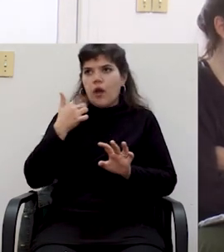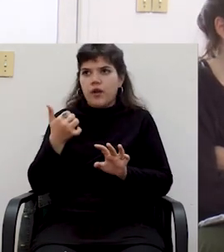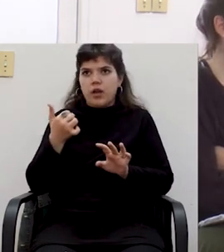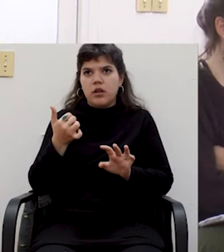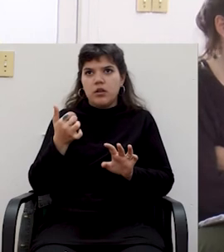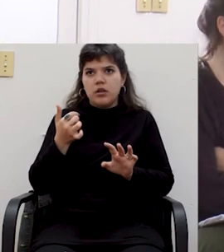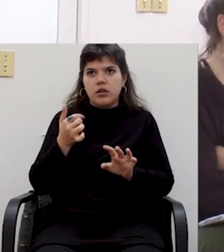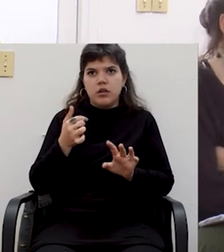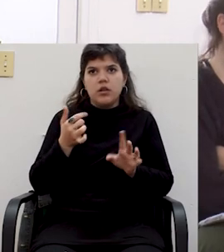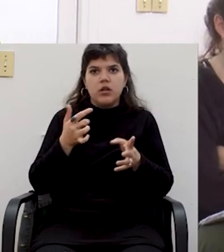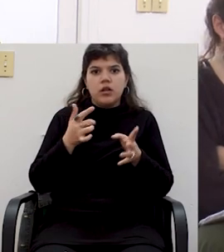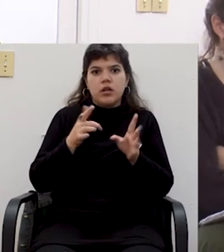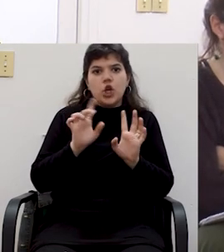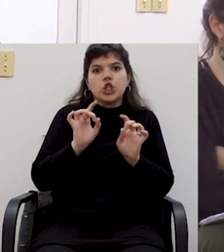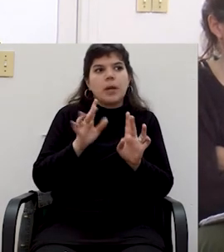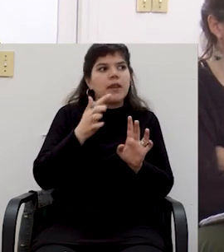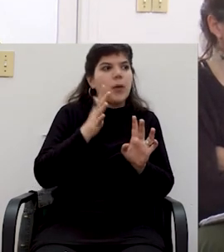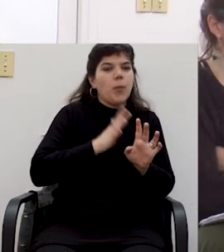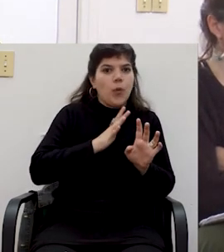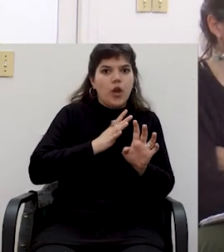quedaría con la mirada